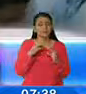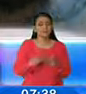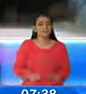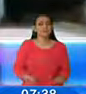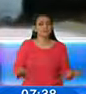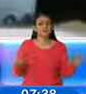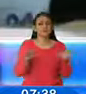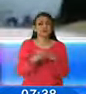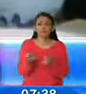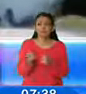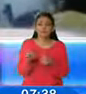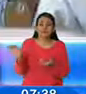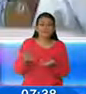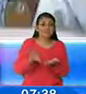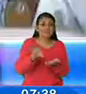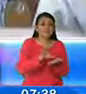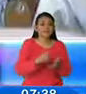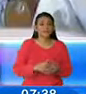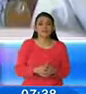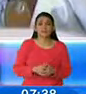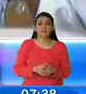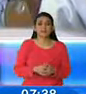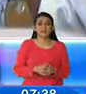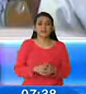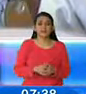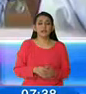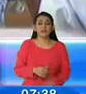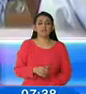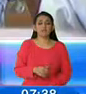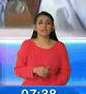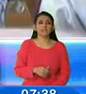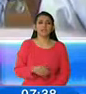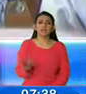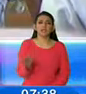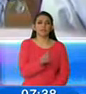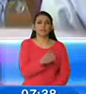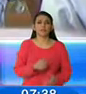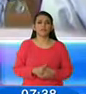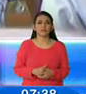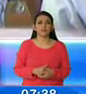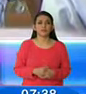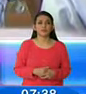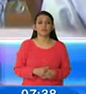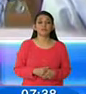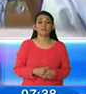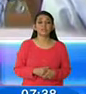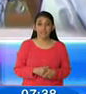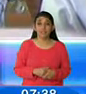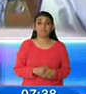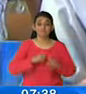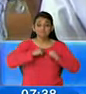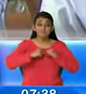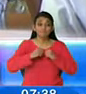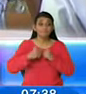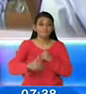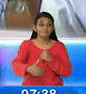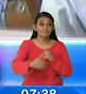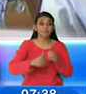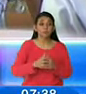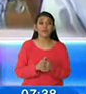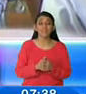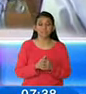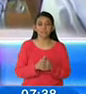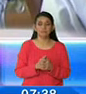indispensable atraer la inversión. Creando confianza, eliminando el exceso de impuestos, el exceso de trámites, con